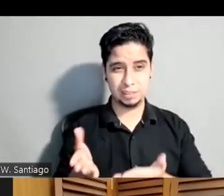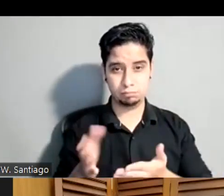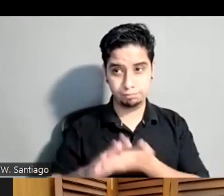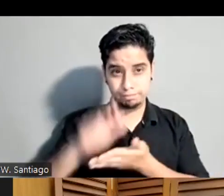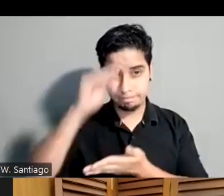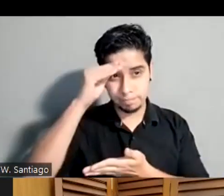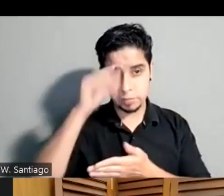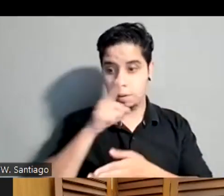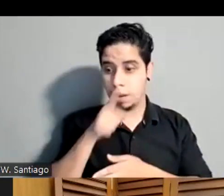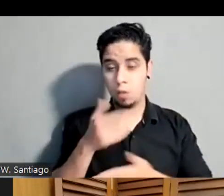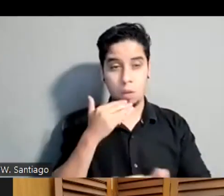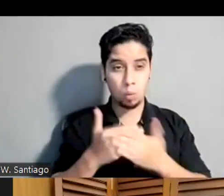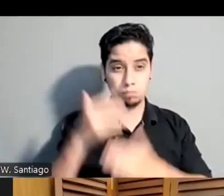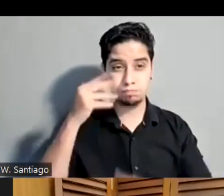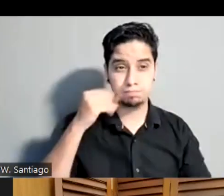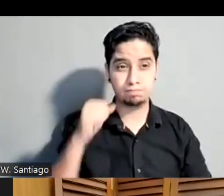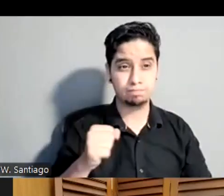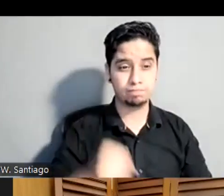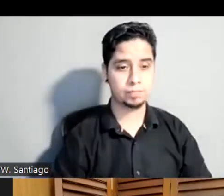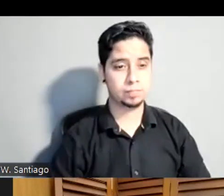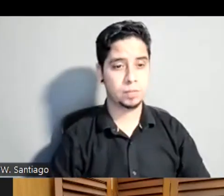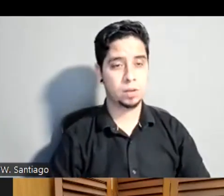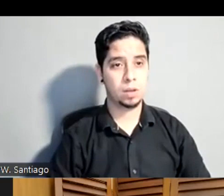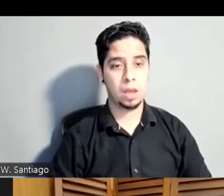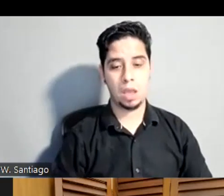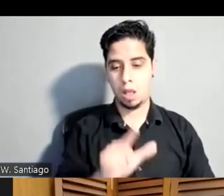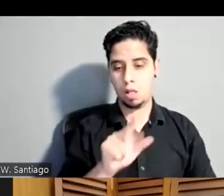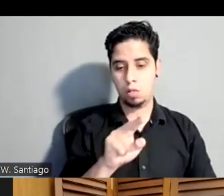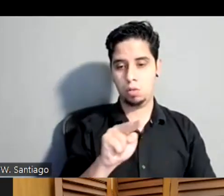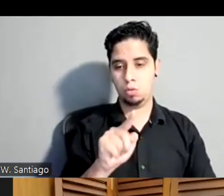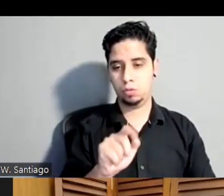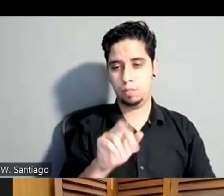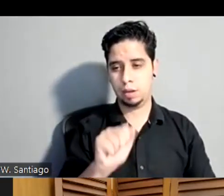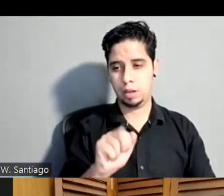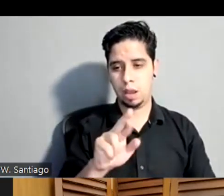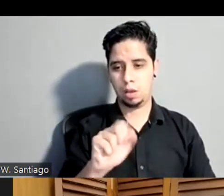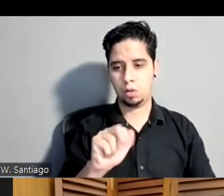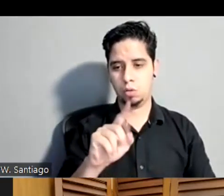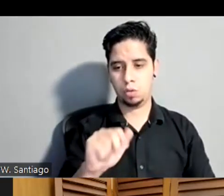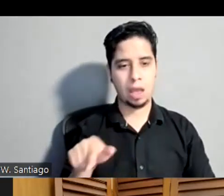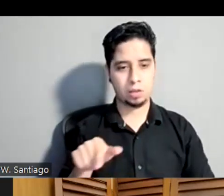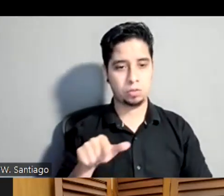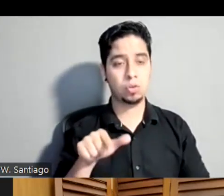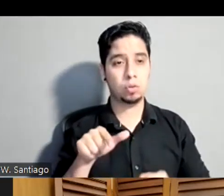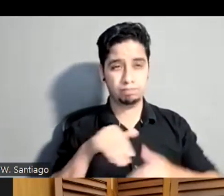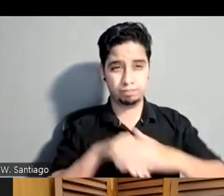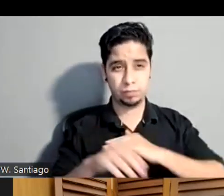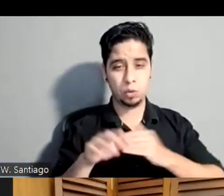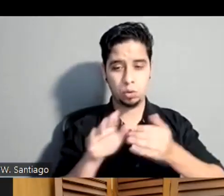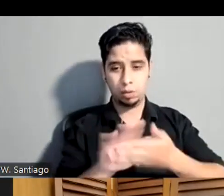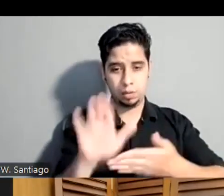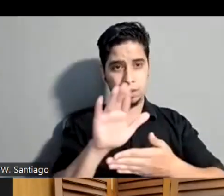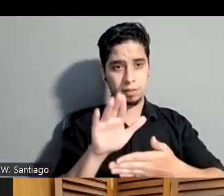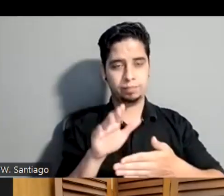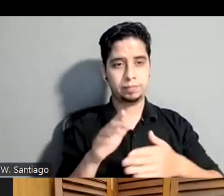Fue una muy buena experiencia. Estando en el taller de Luz María Rondón, ajá, yo estudié, me fui a la Universidad Sagrado Corazón a